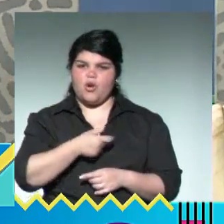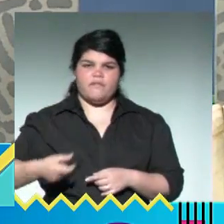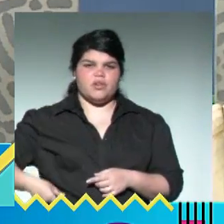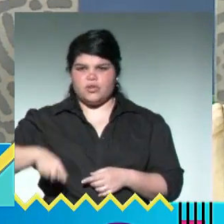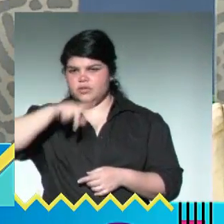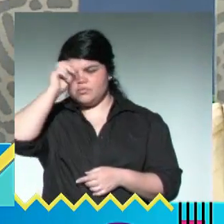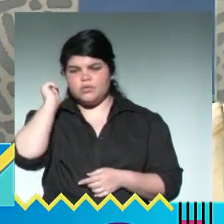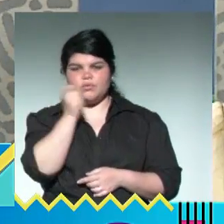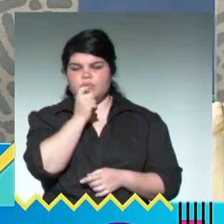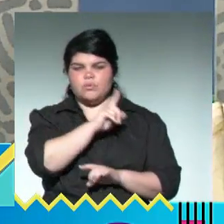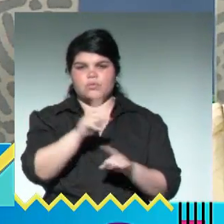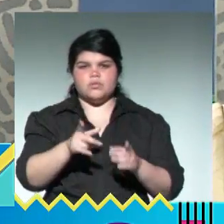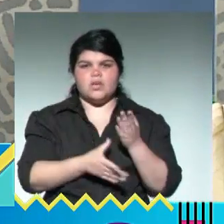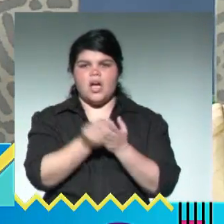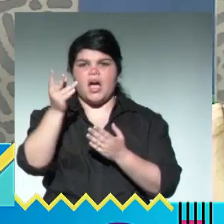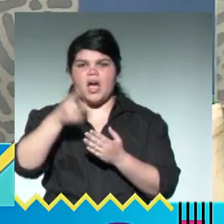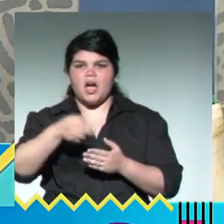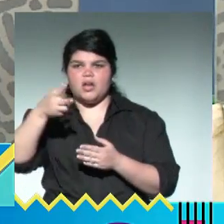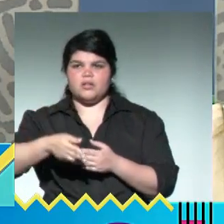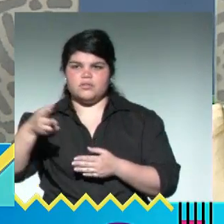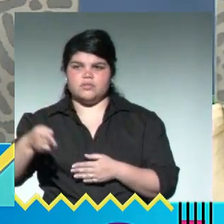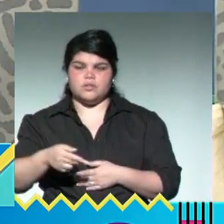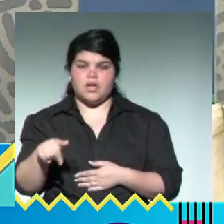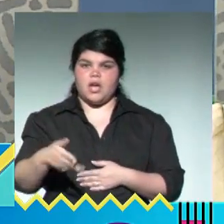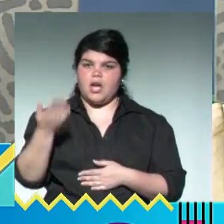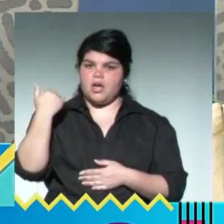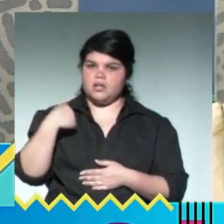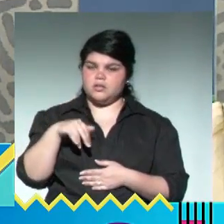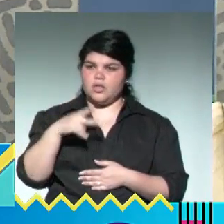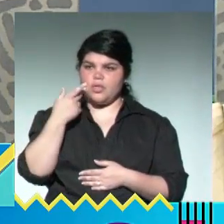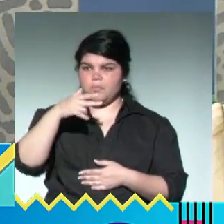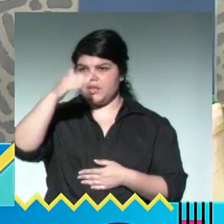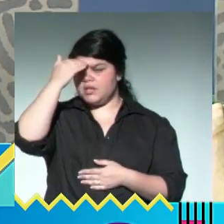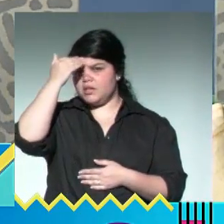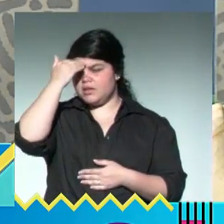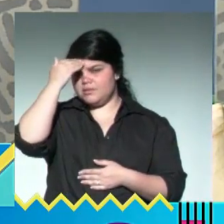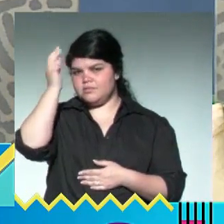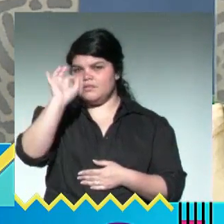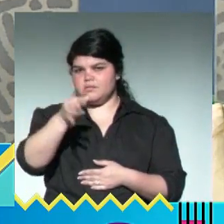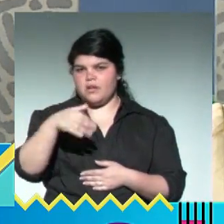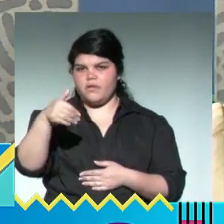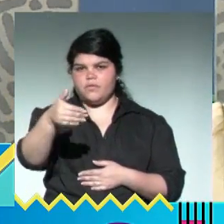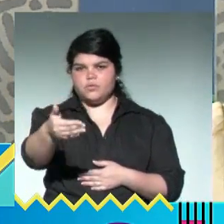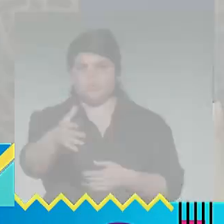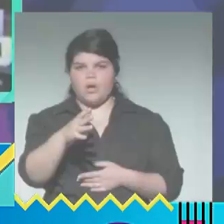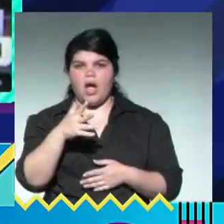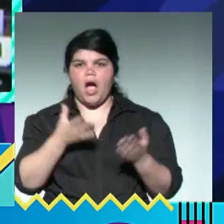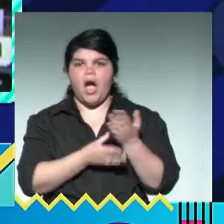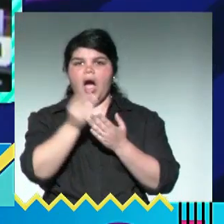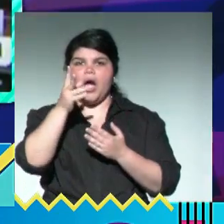Creo que Macri, cuando asumió a fines del 2015, todos esperaban un mega ajuste y no lo